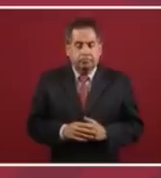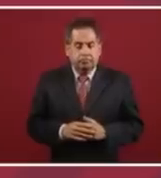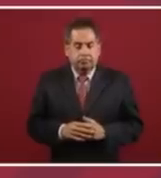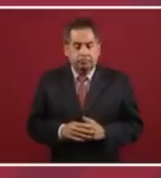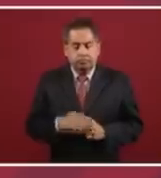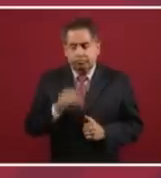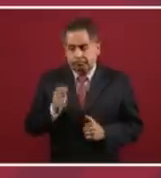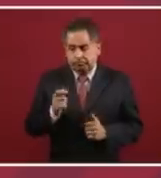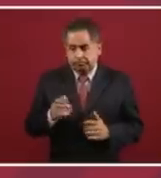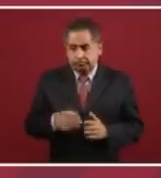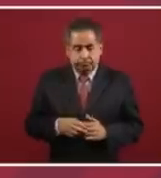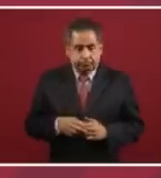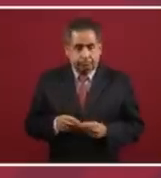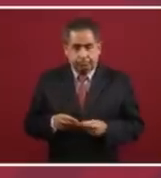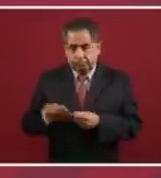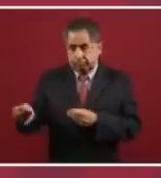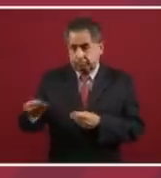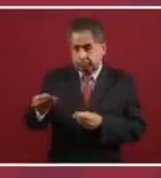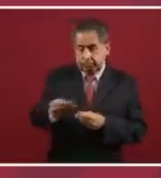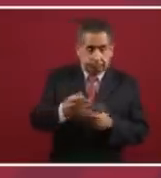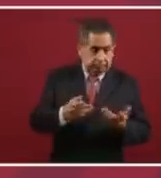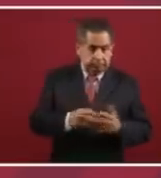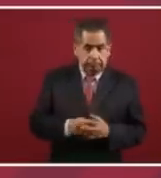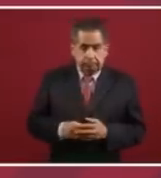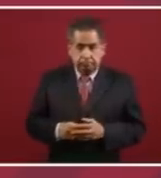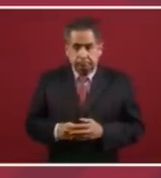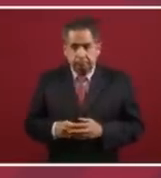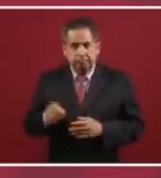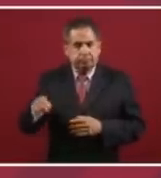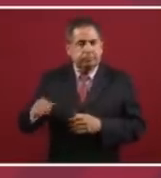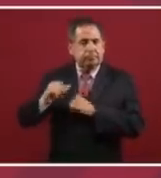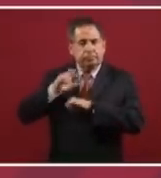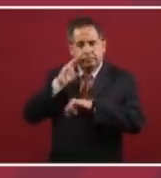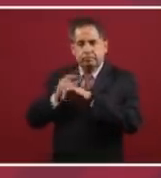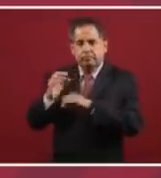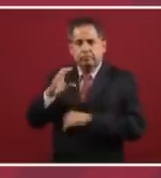que se los entregue Comunicación Social.